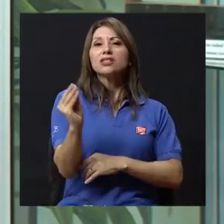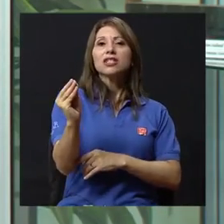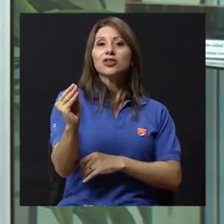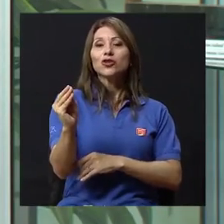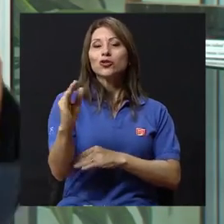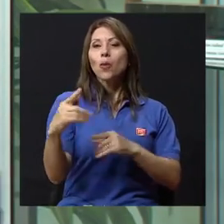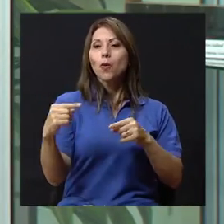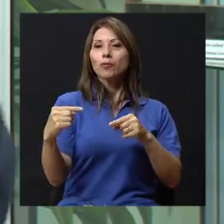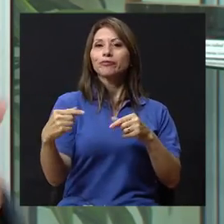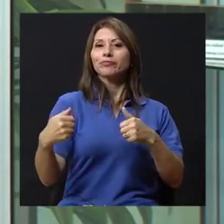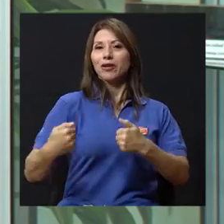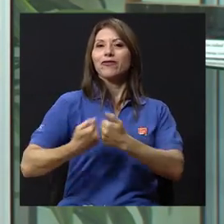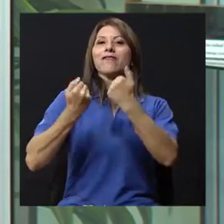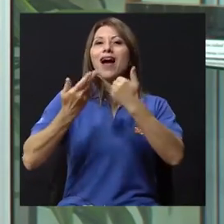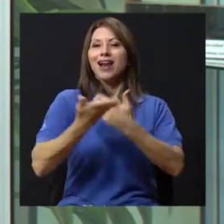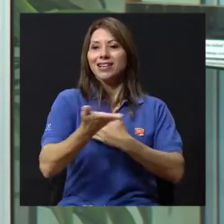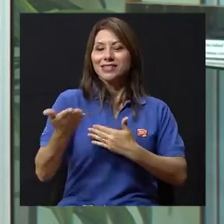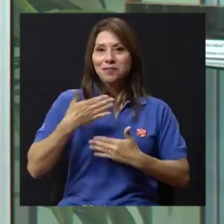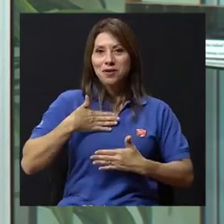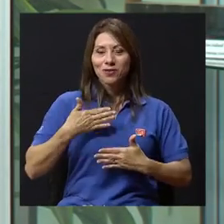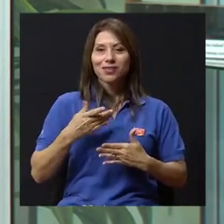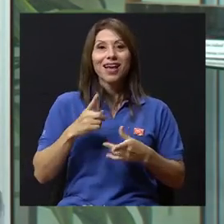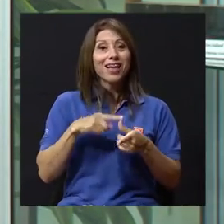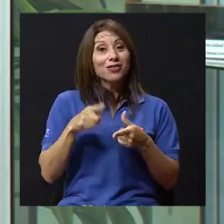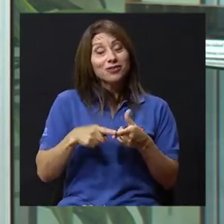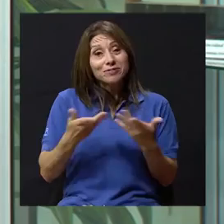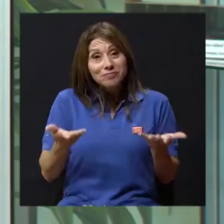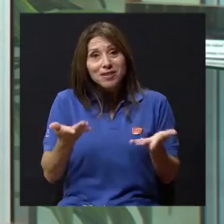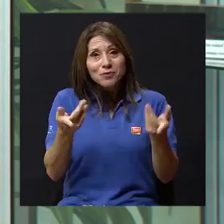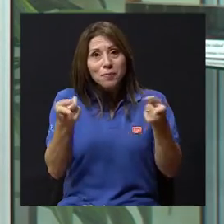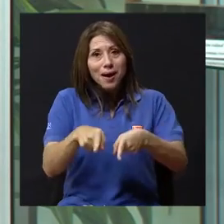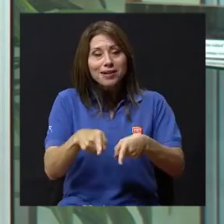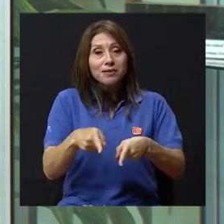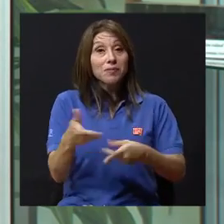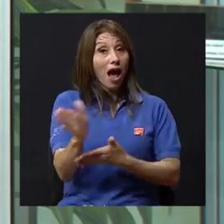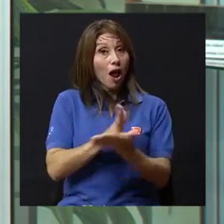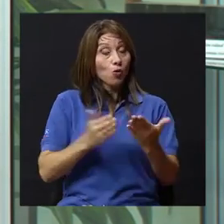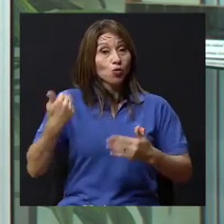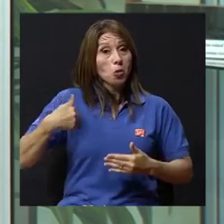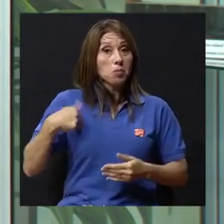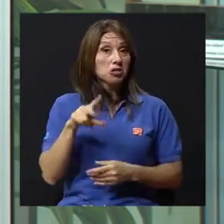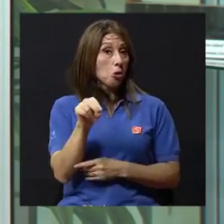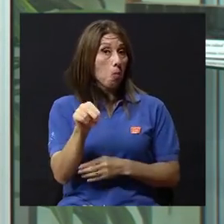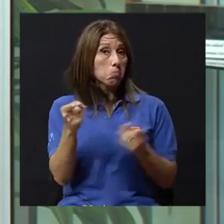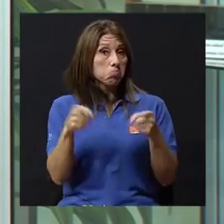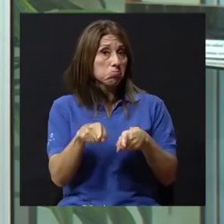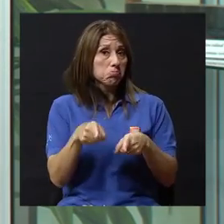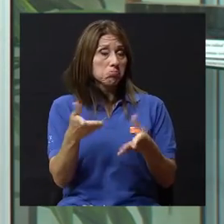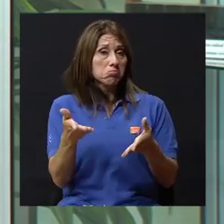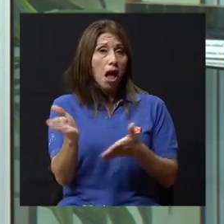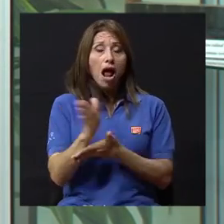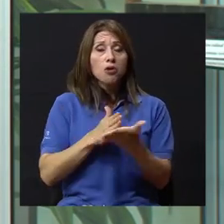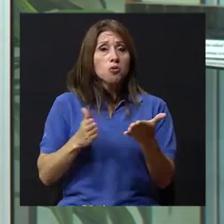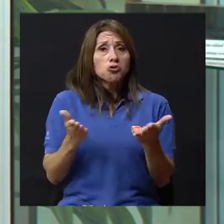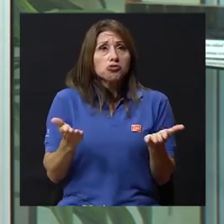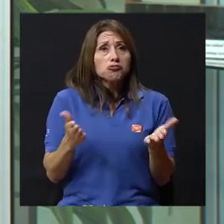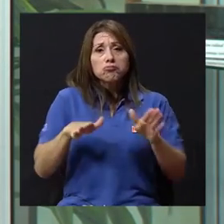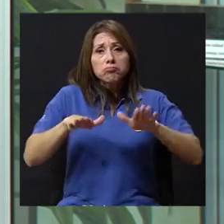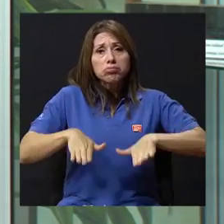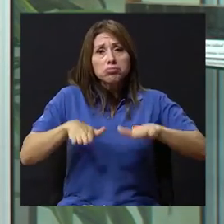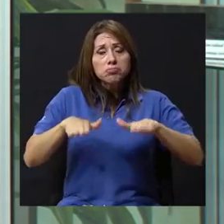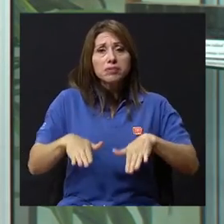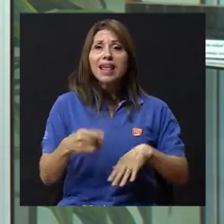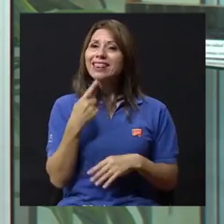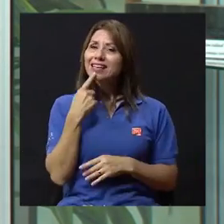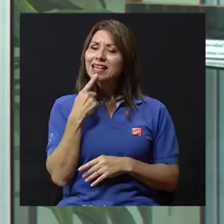digámoslo así, de rivales o de competencia, ¿verdad? Hay algunos que no, algunos viven este periodo con mucha tranquilidad y dicen,